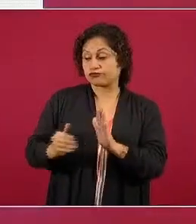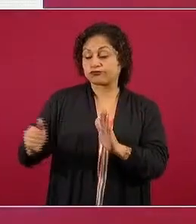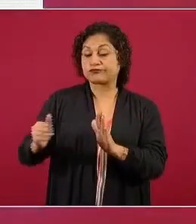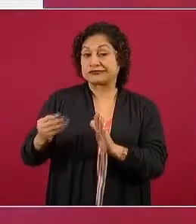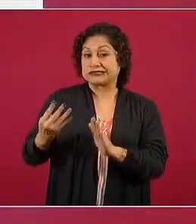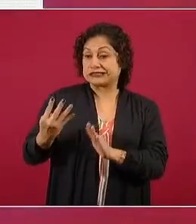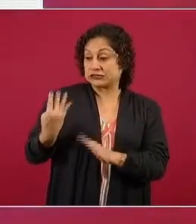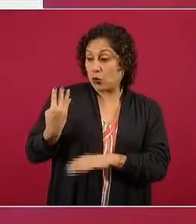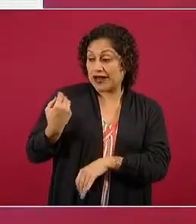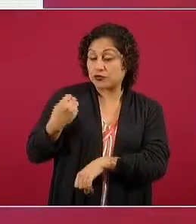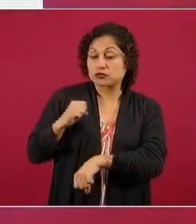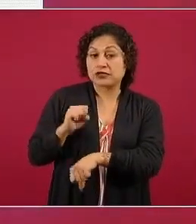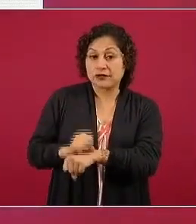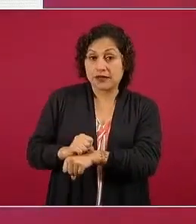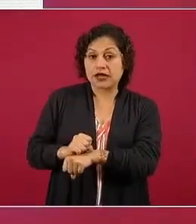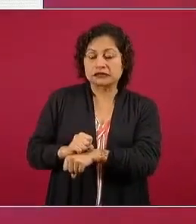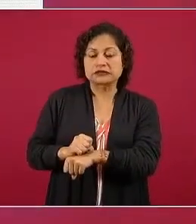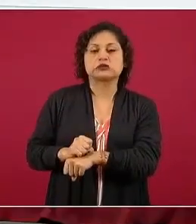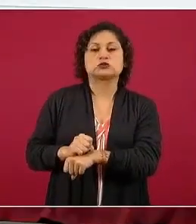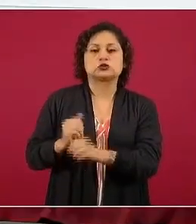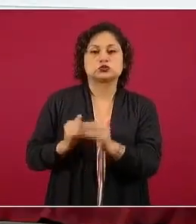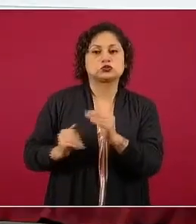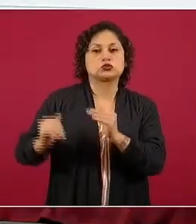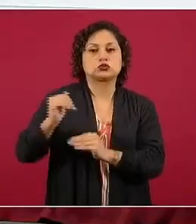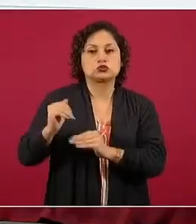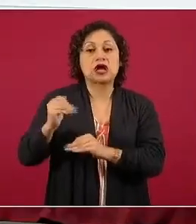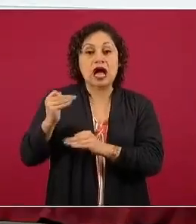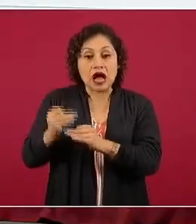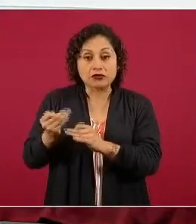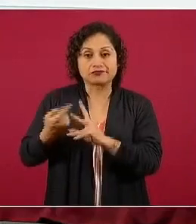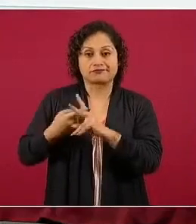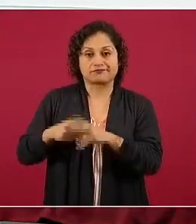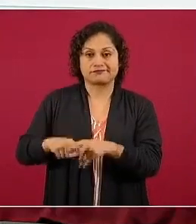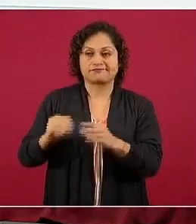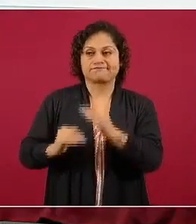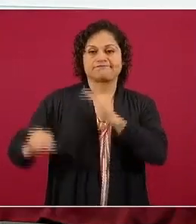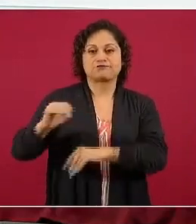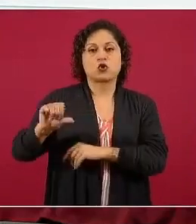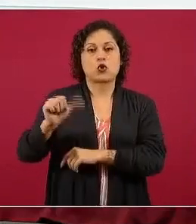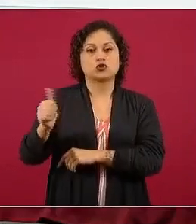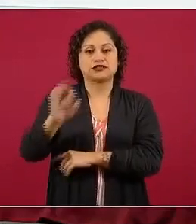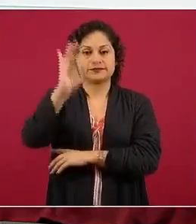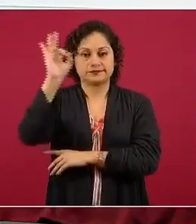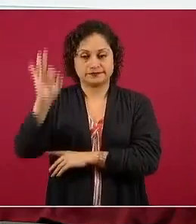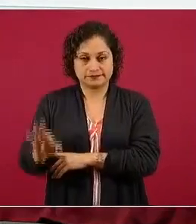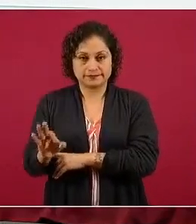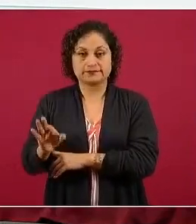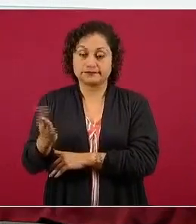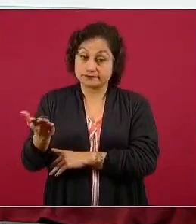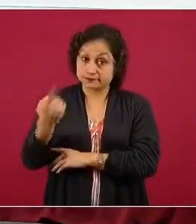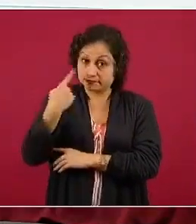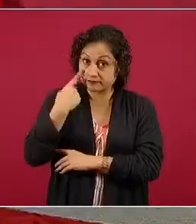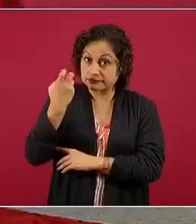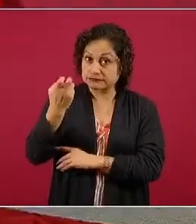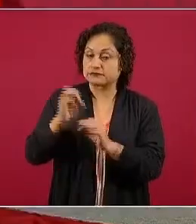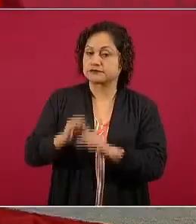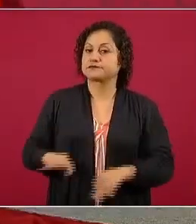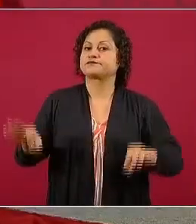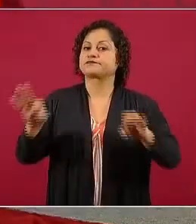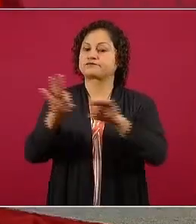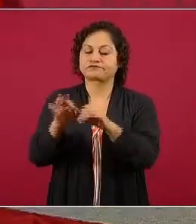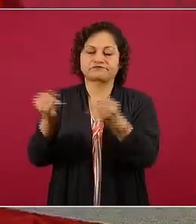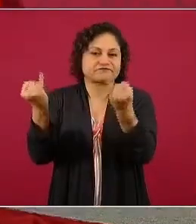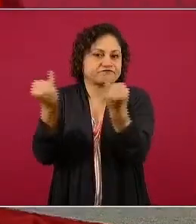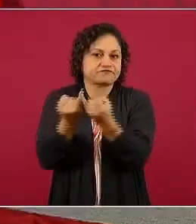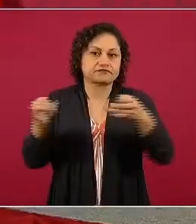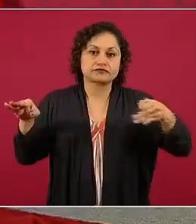presentado un ascenso, está abriendo con un 11% el Estado de Morelos. Y también importante, el Estado de Morelos también tiene pues, una gran conexión con la